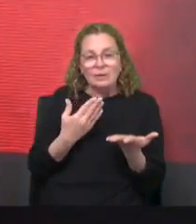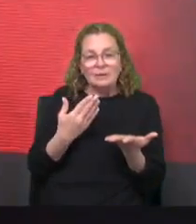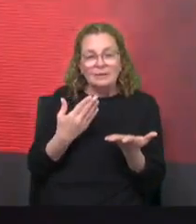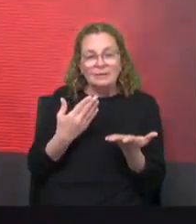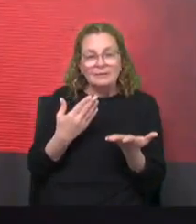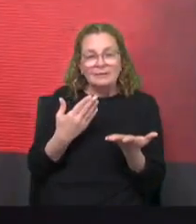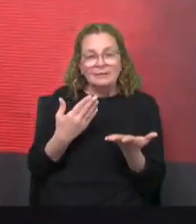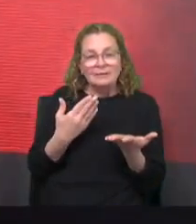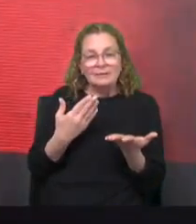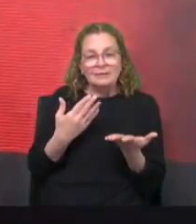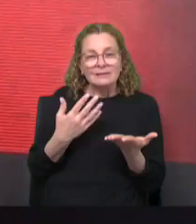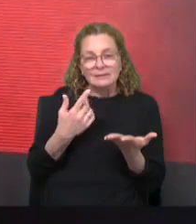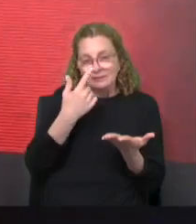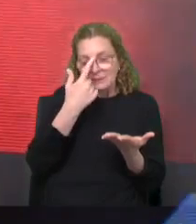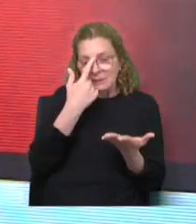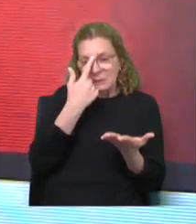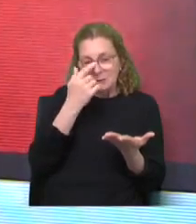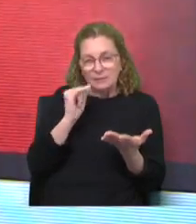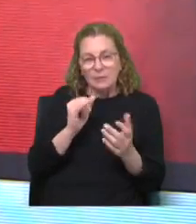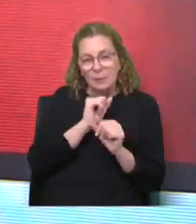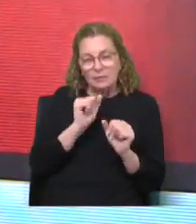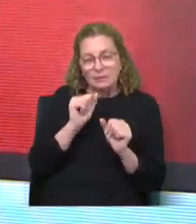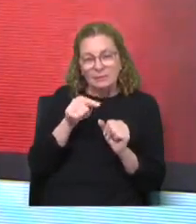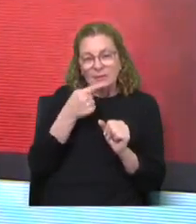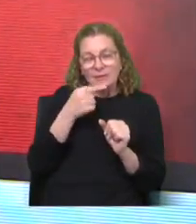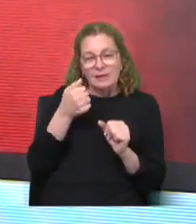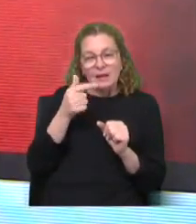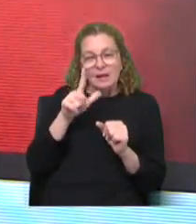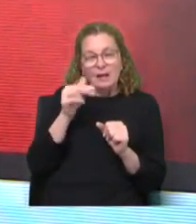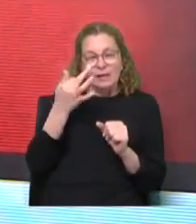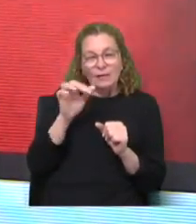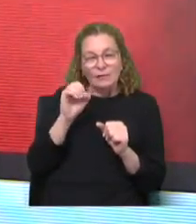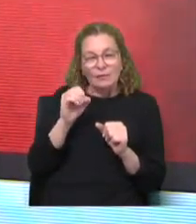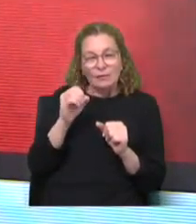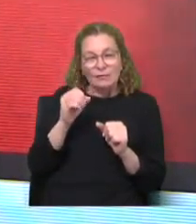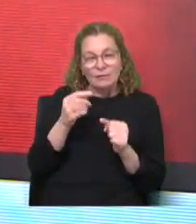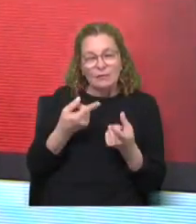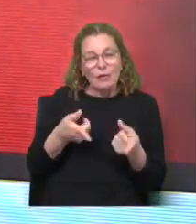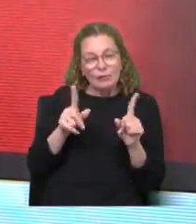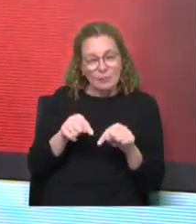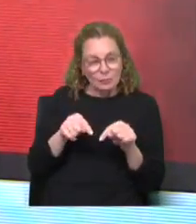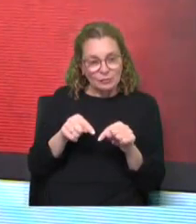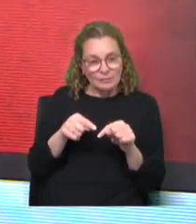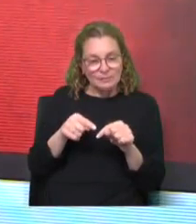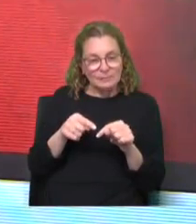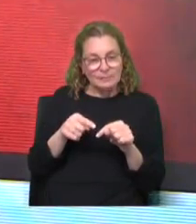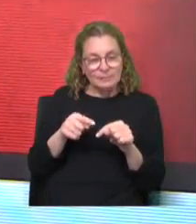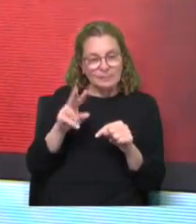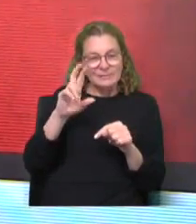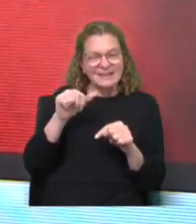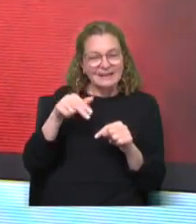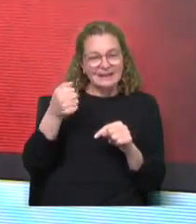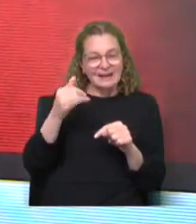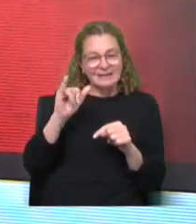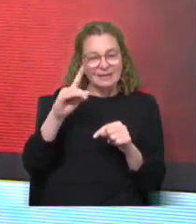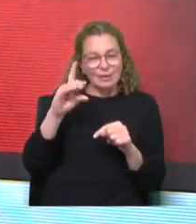¿Reivindicar algo? Sí, puede ser. Como dice Alfo, somos una banda de renacidos. Y ya por eso